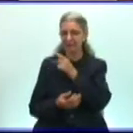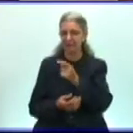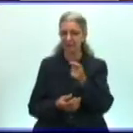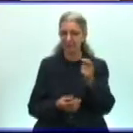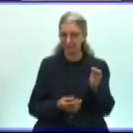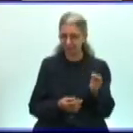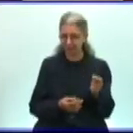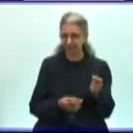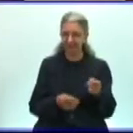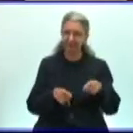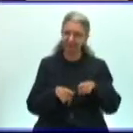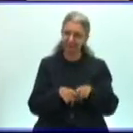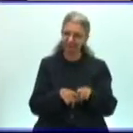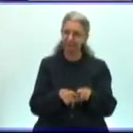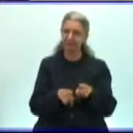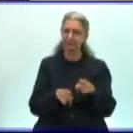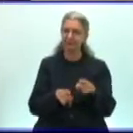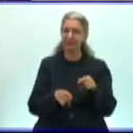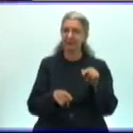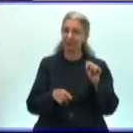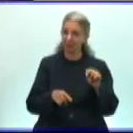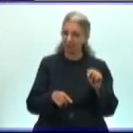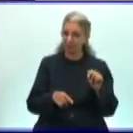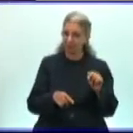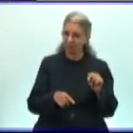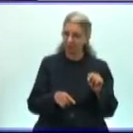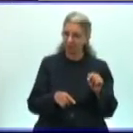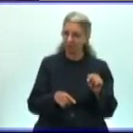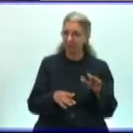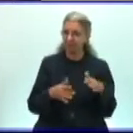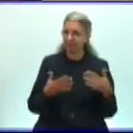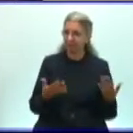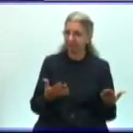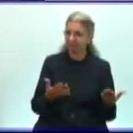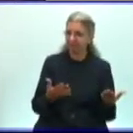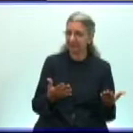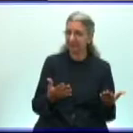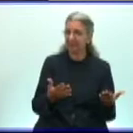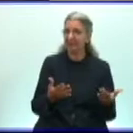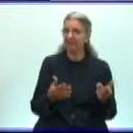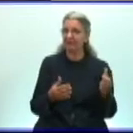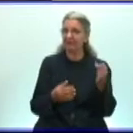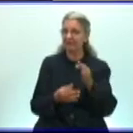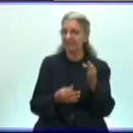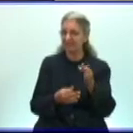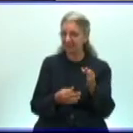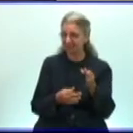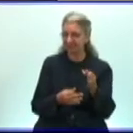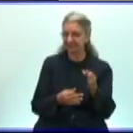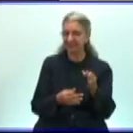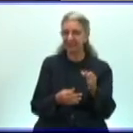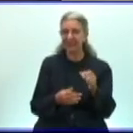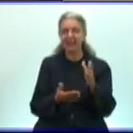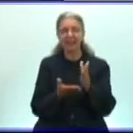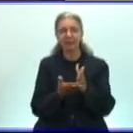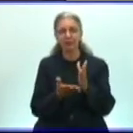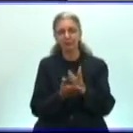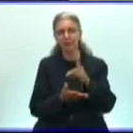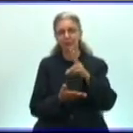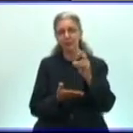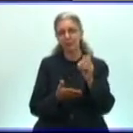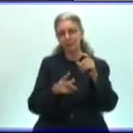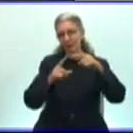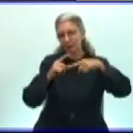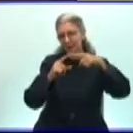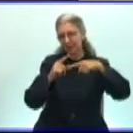disciplina física. En el encuentro de hoy continuamos con el estudio de nuevos contenidos. Para ello se apoyarán de su